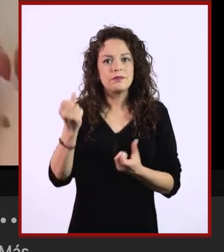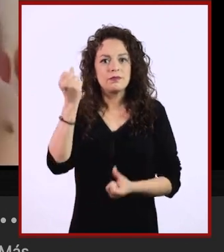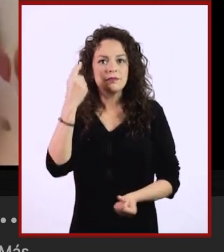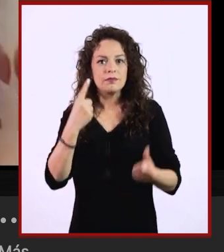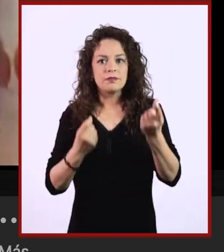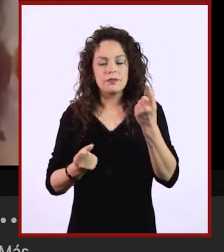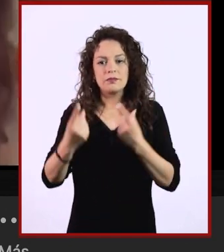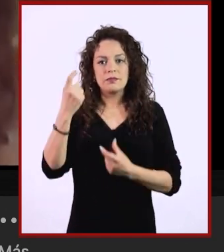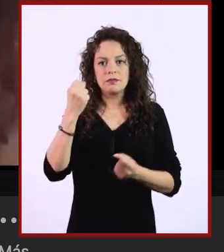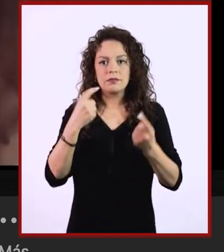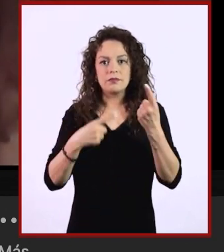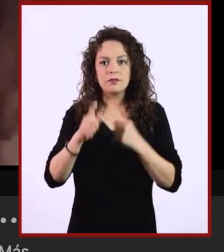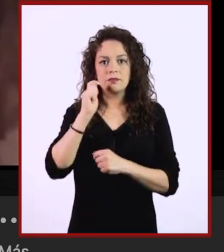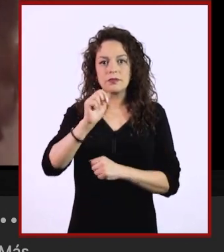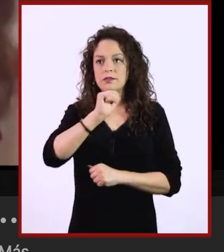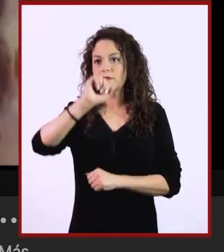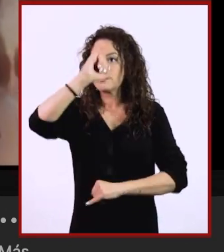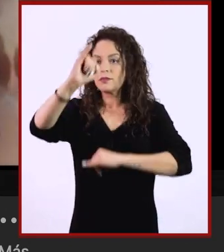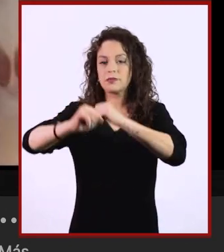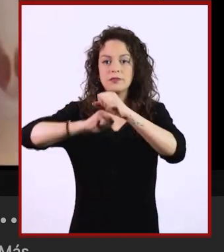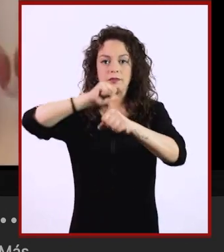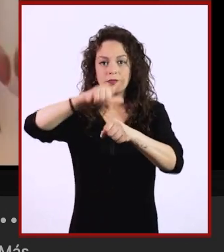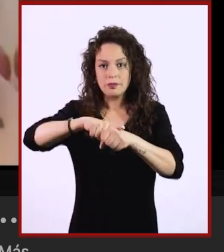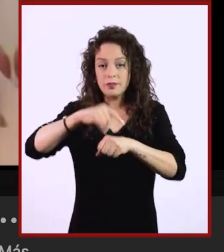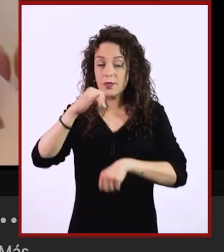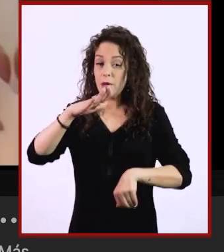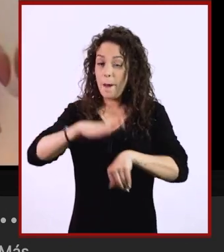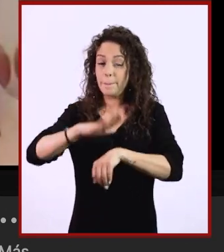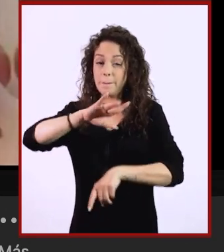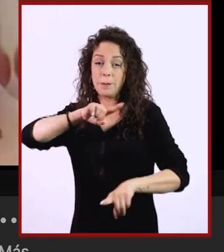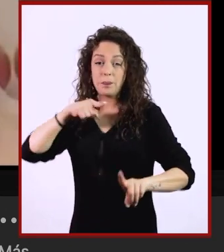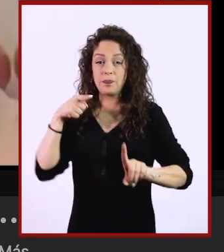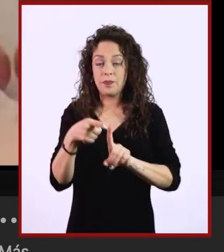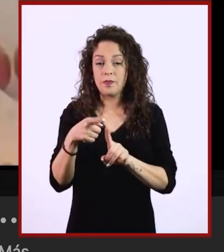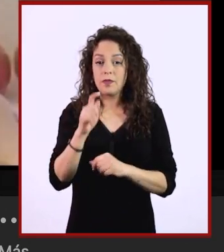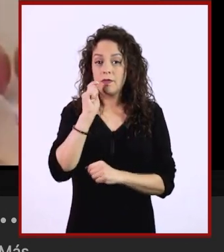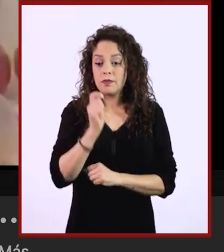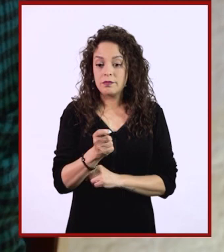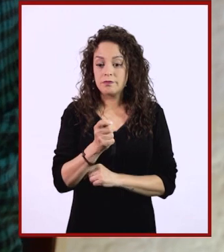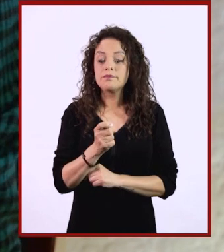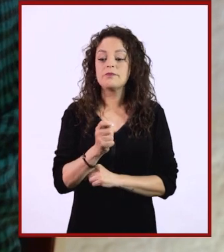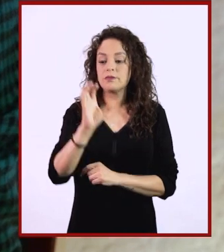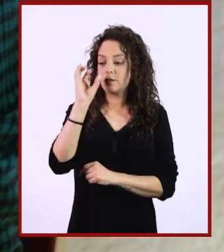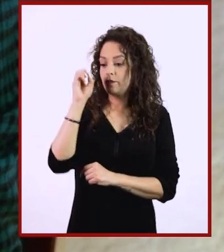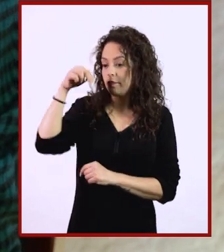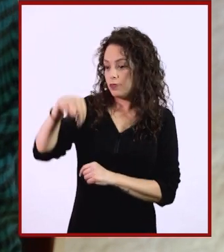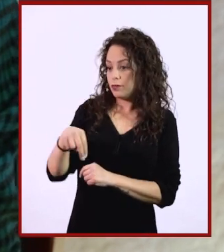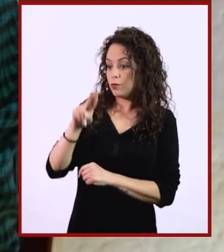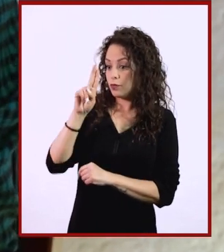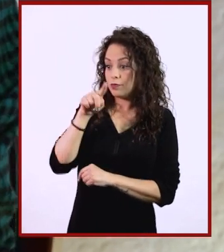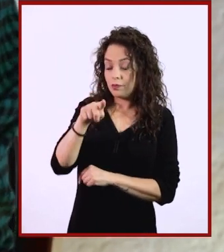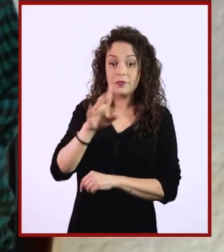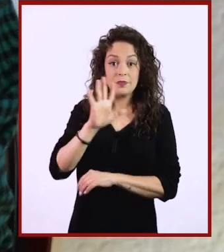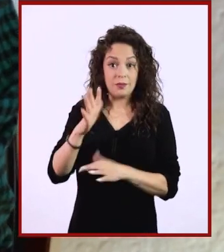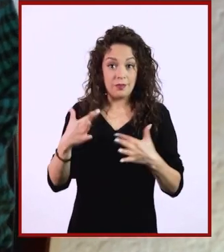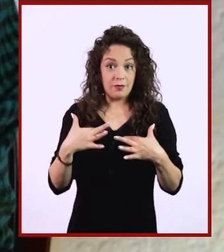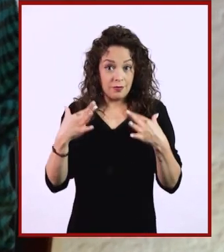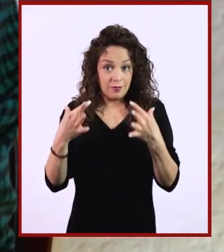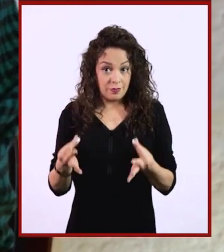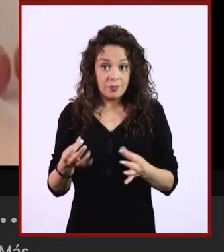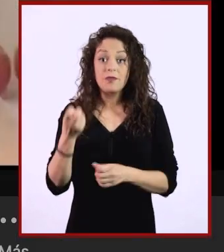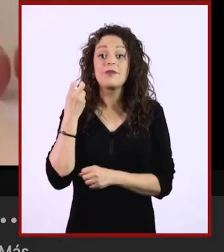en algunos instrumentos internacionales, sobre todo, bueno, a partir de la creación de la ONU, de la Organización de las Naciones